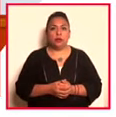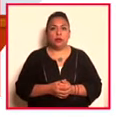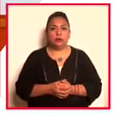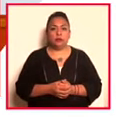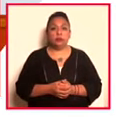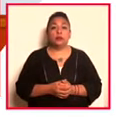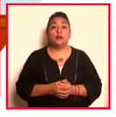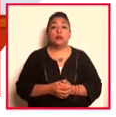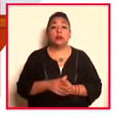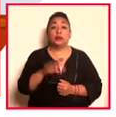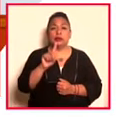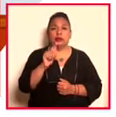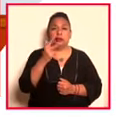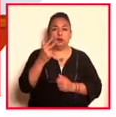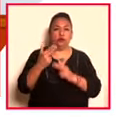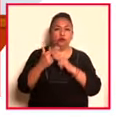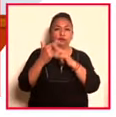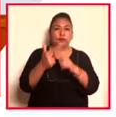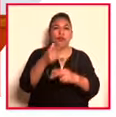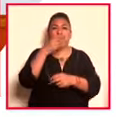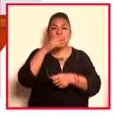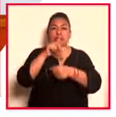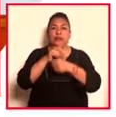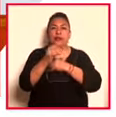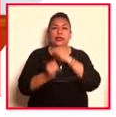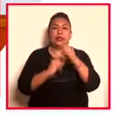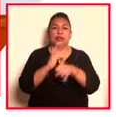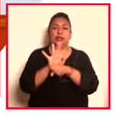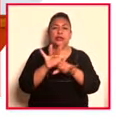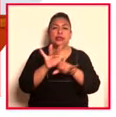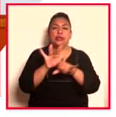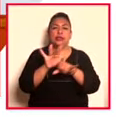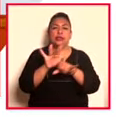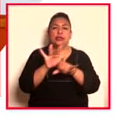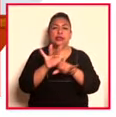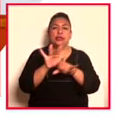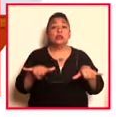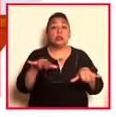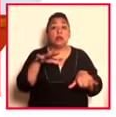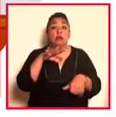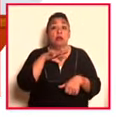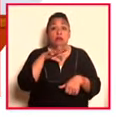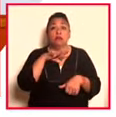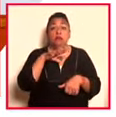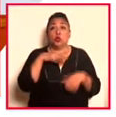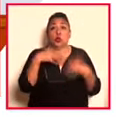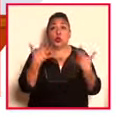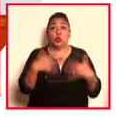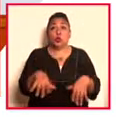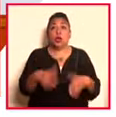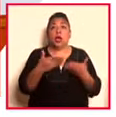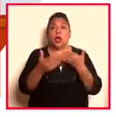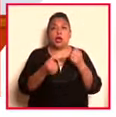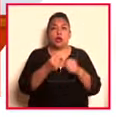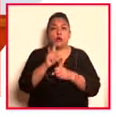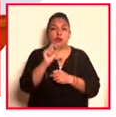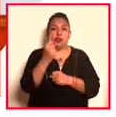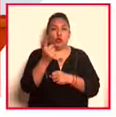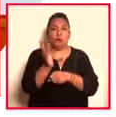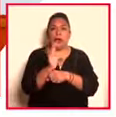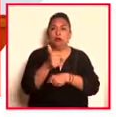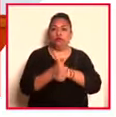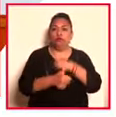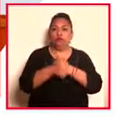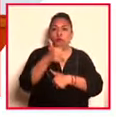La 78 edición del Festival Internacional de Cine de Venecia tendrá una gran presencia iberoamericana. Este año, 21 películas disputan el